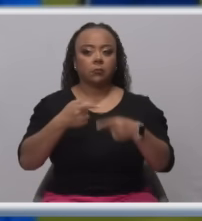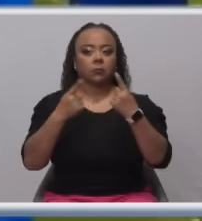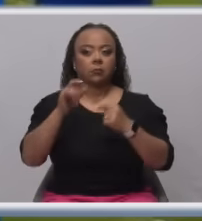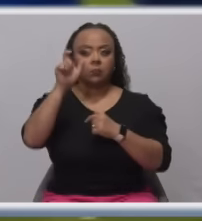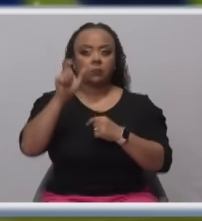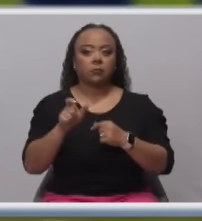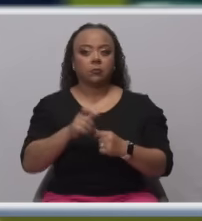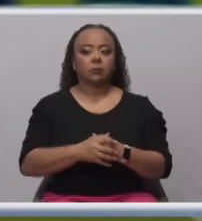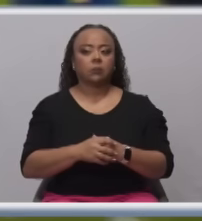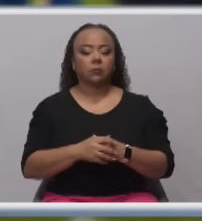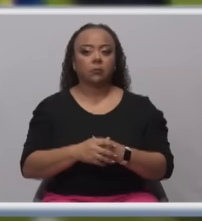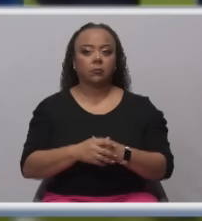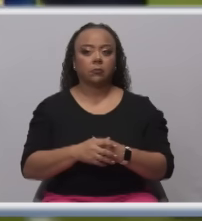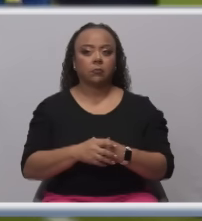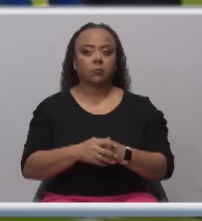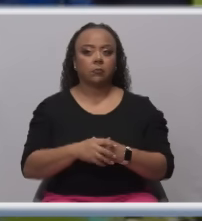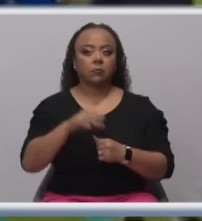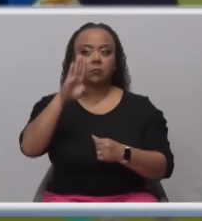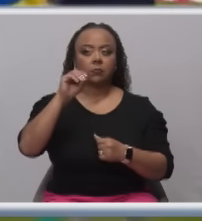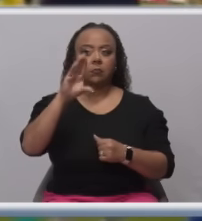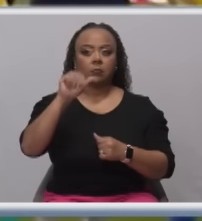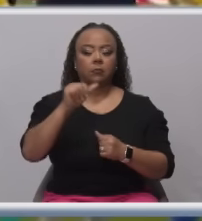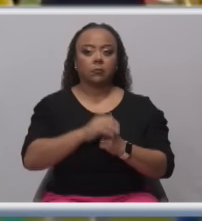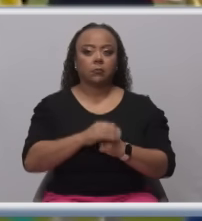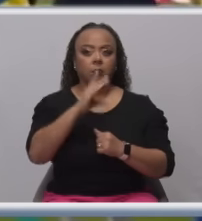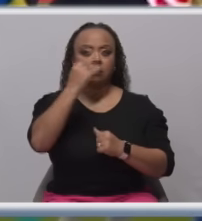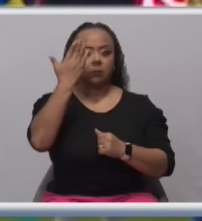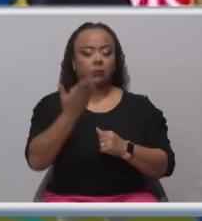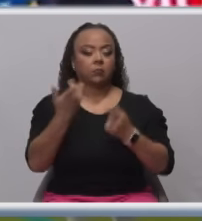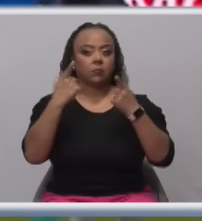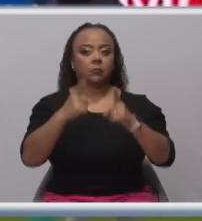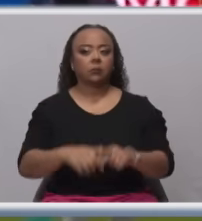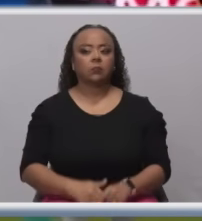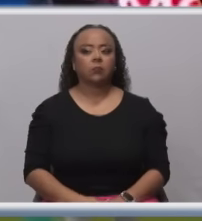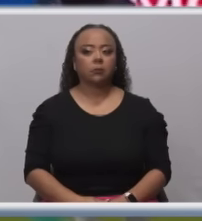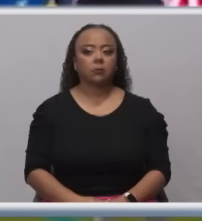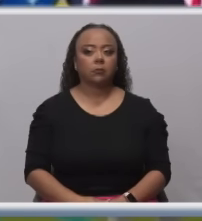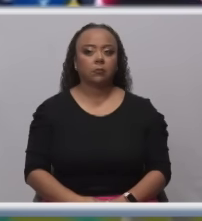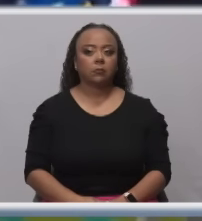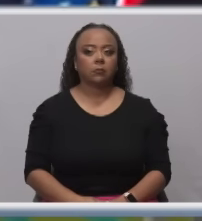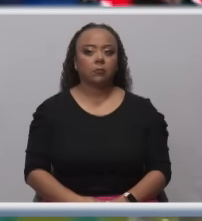ídolo al ídolo de boca y Esto fue qu